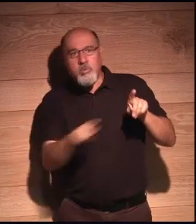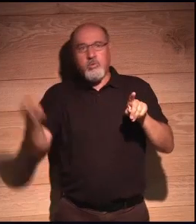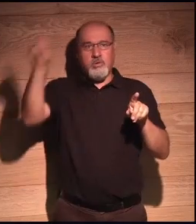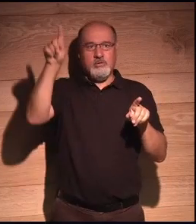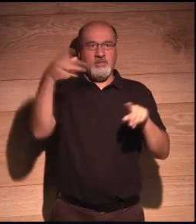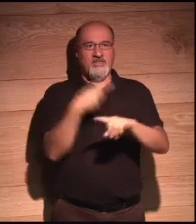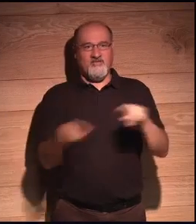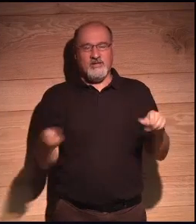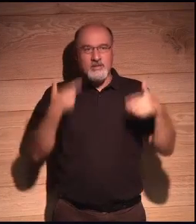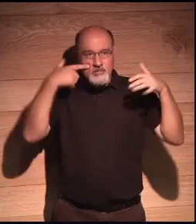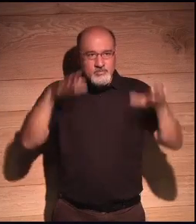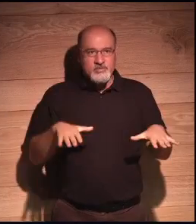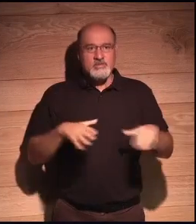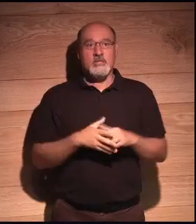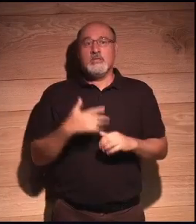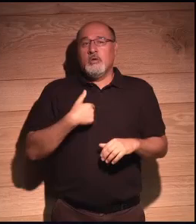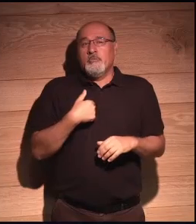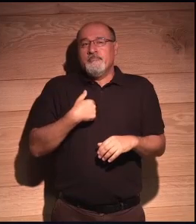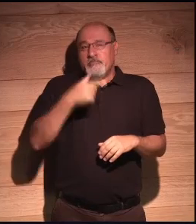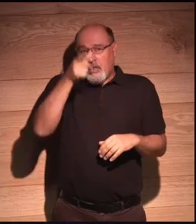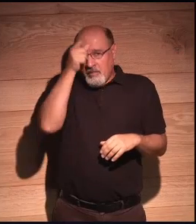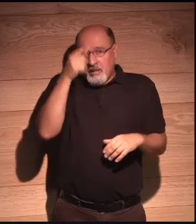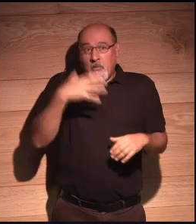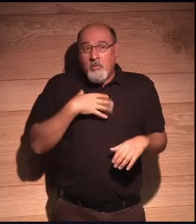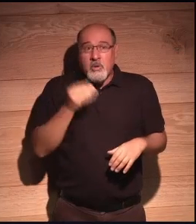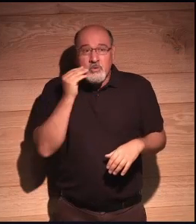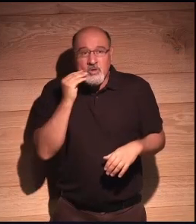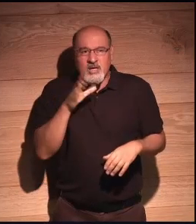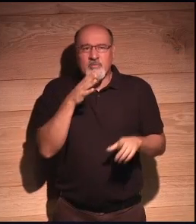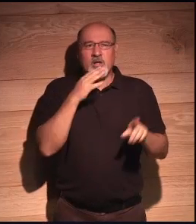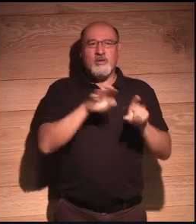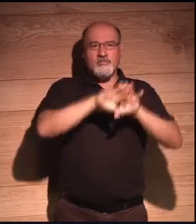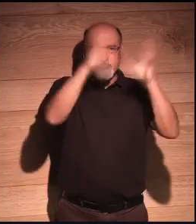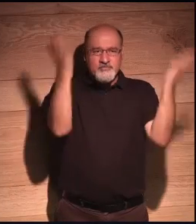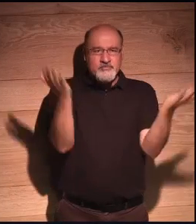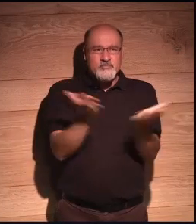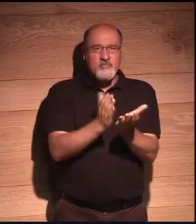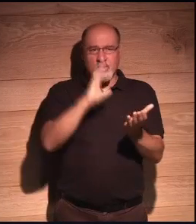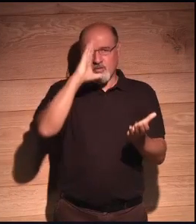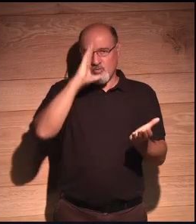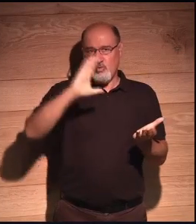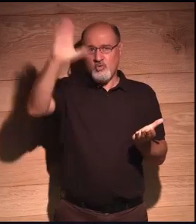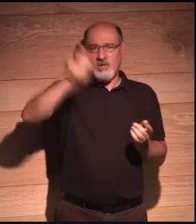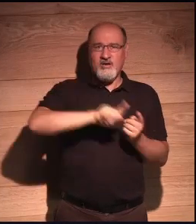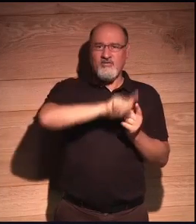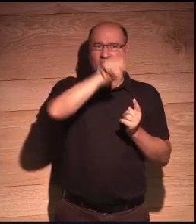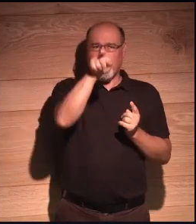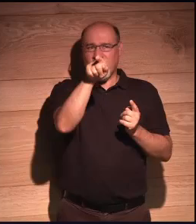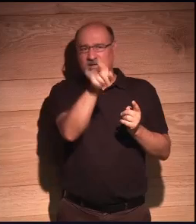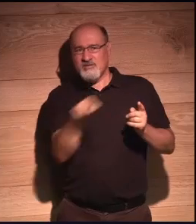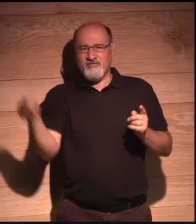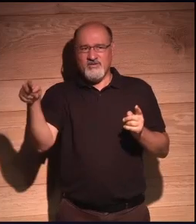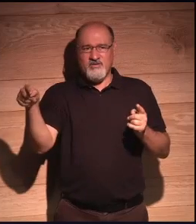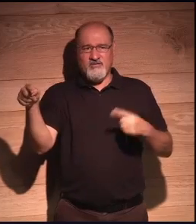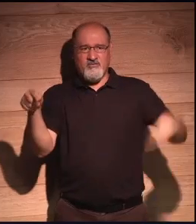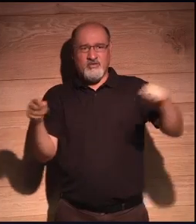Pero yo sigo siendo un poco tonto y entonces digo, pero esto de cambiar de la órbita terrestre a la lunar, esto es como que vas por una autopista y te cambias de